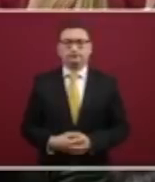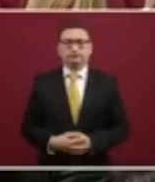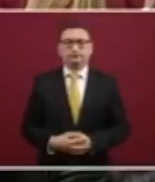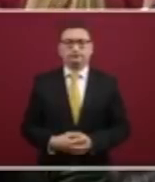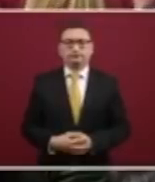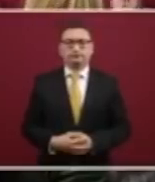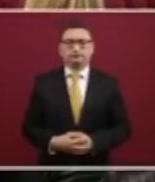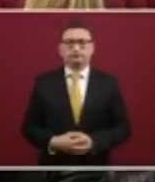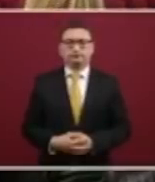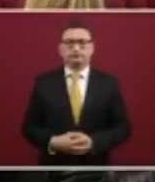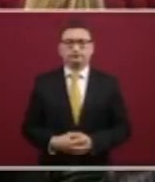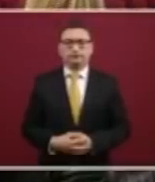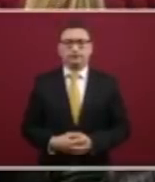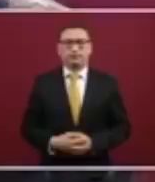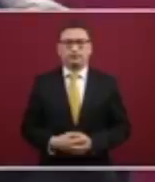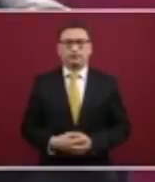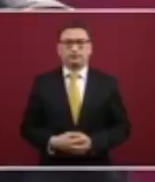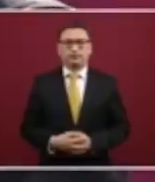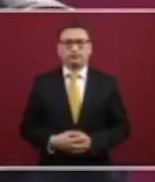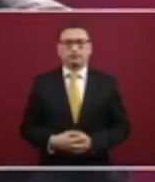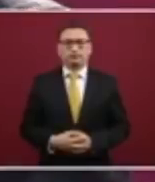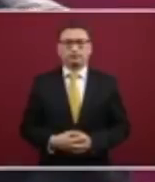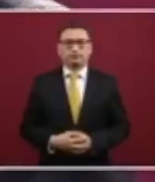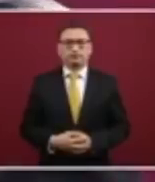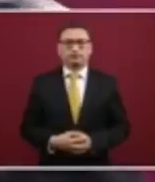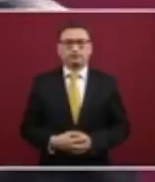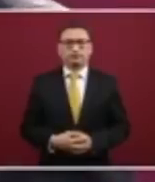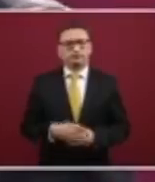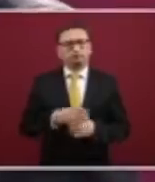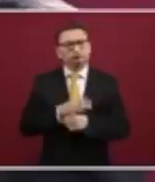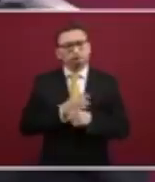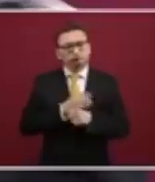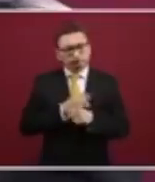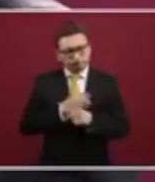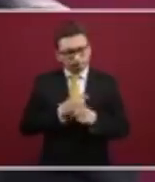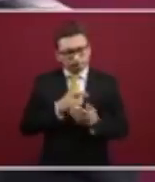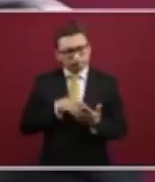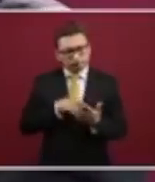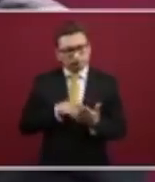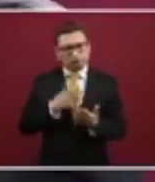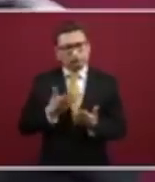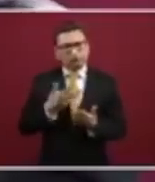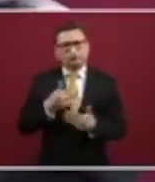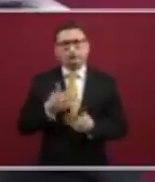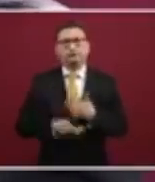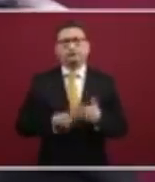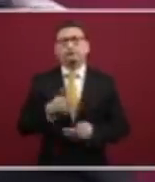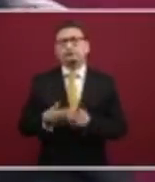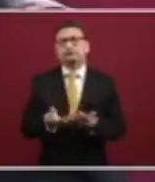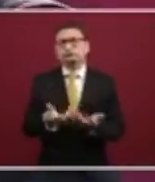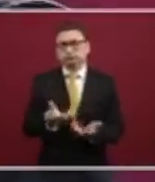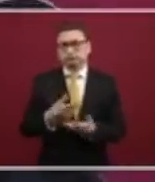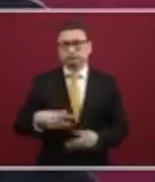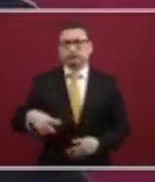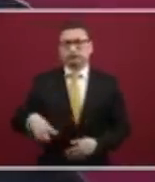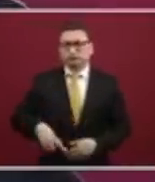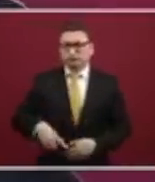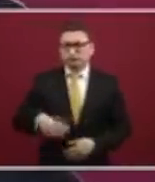está básicamente en el ejercicio del